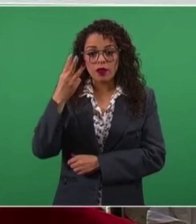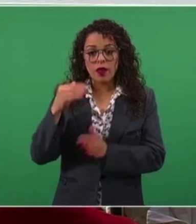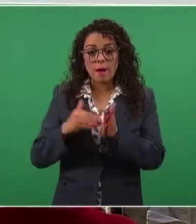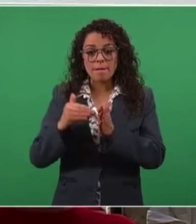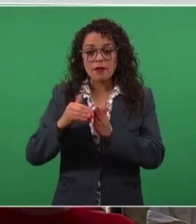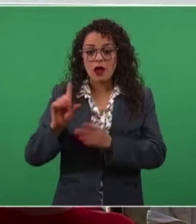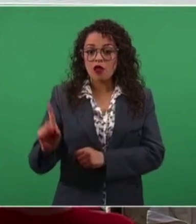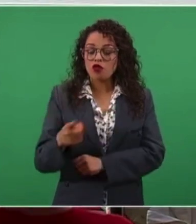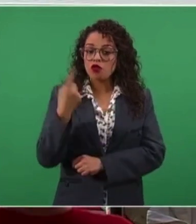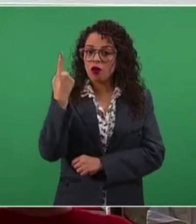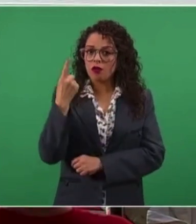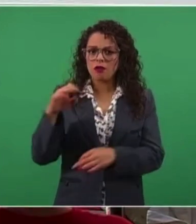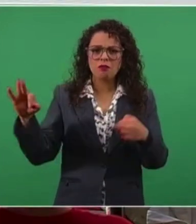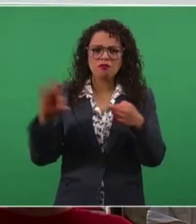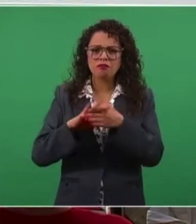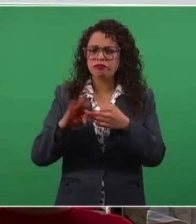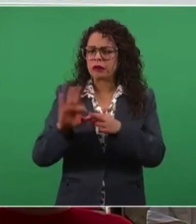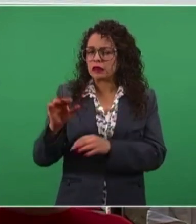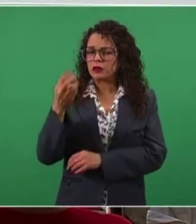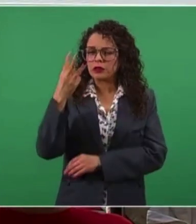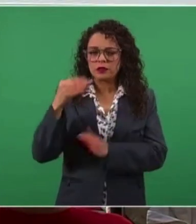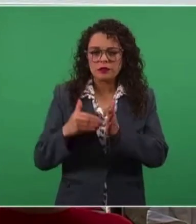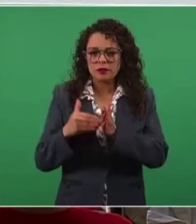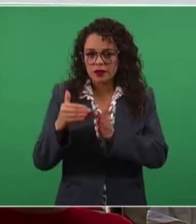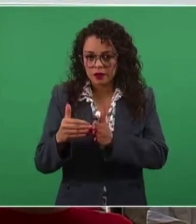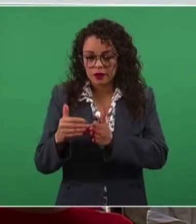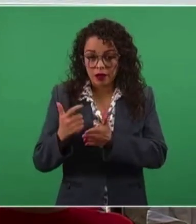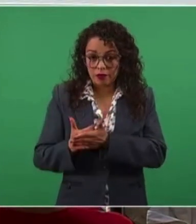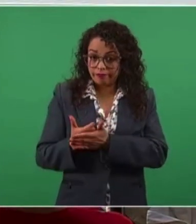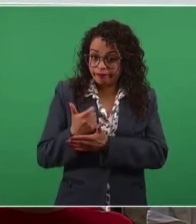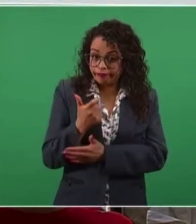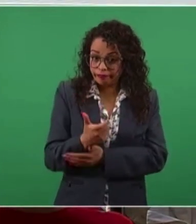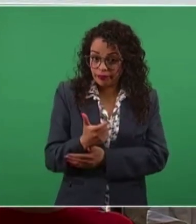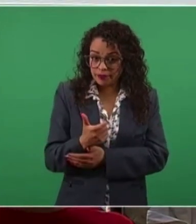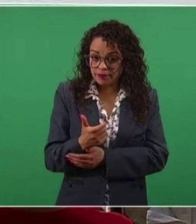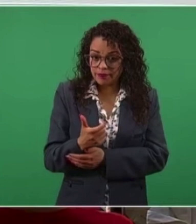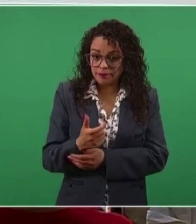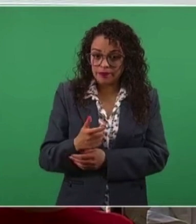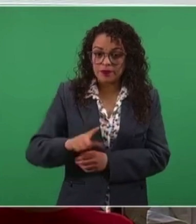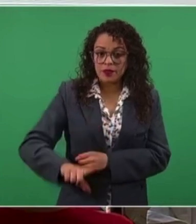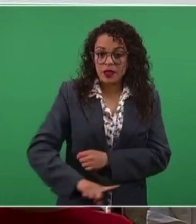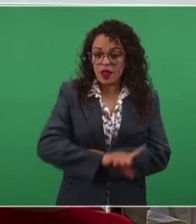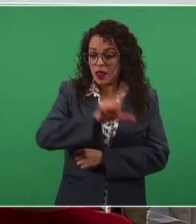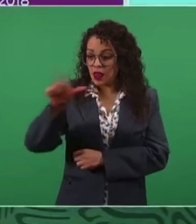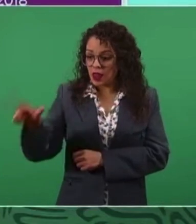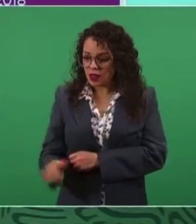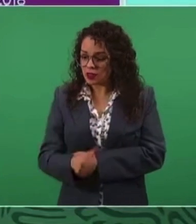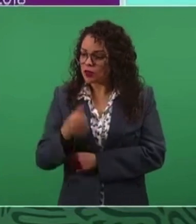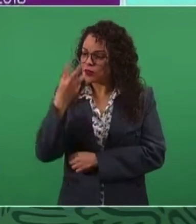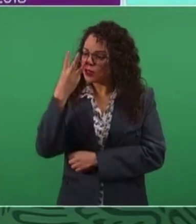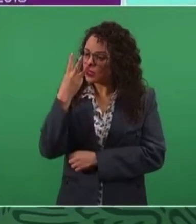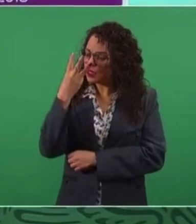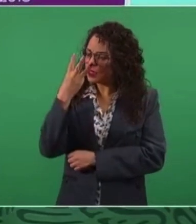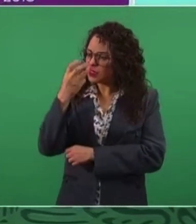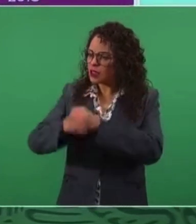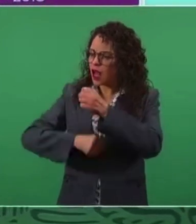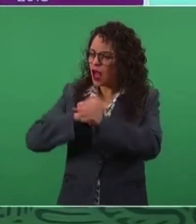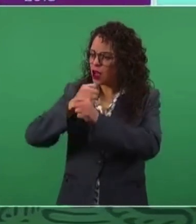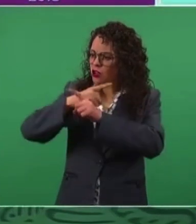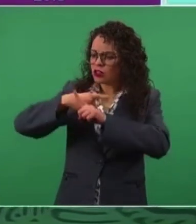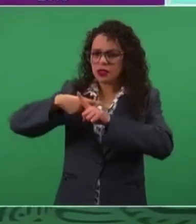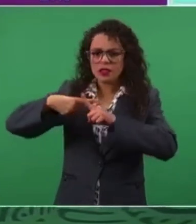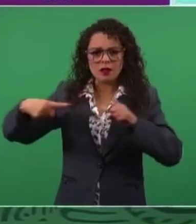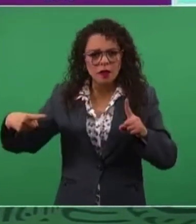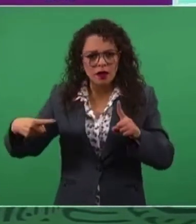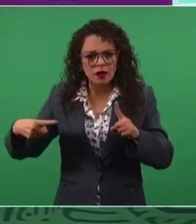de dólares, casi 53 millones. A la vuelta de 3.5 años, dado que